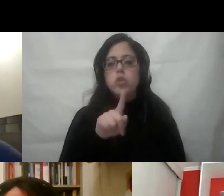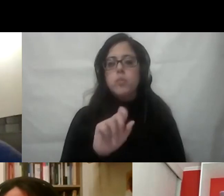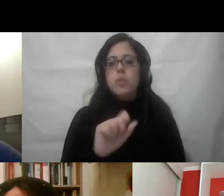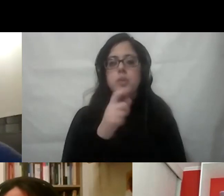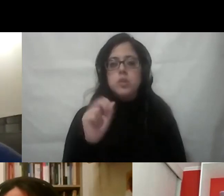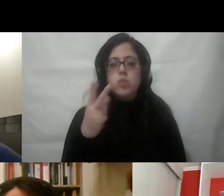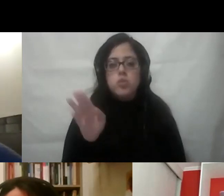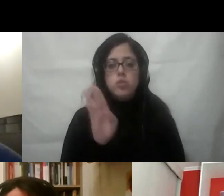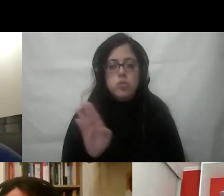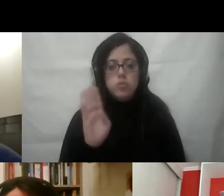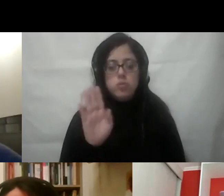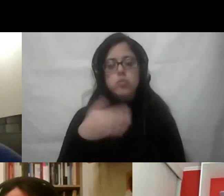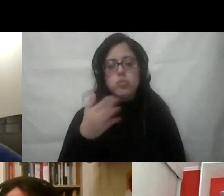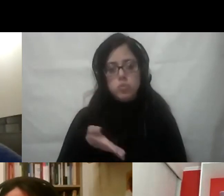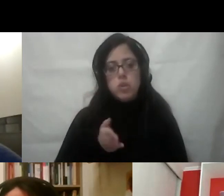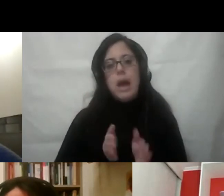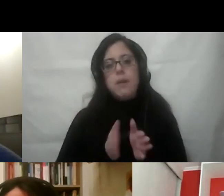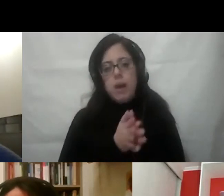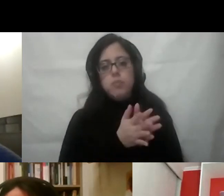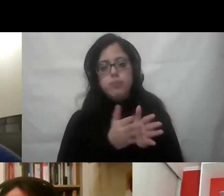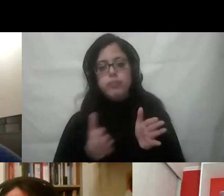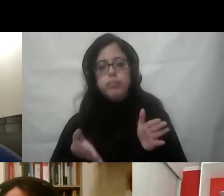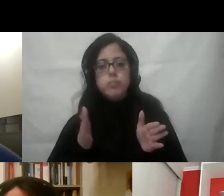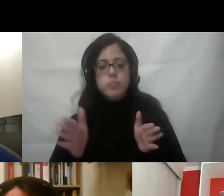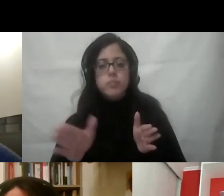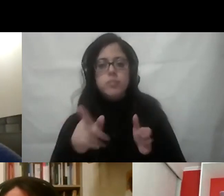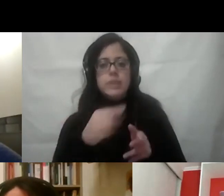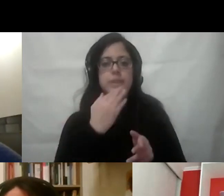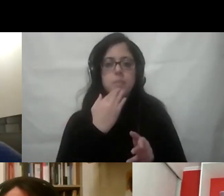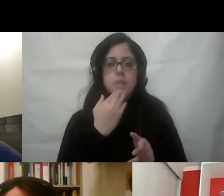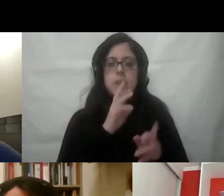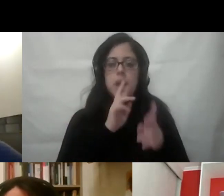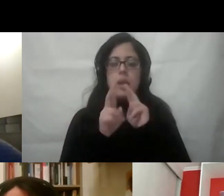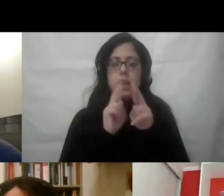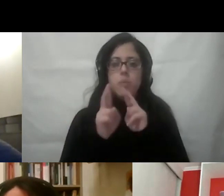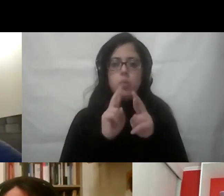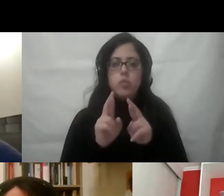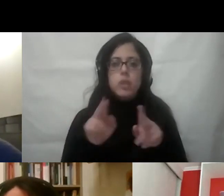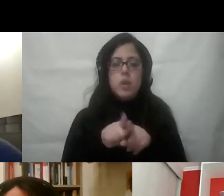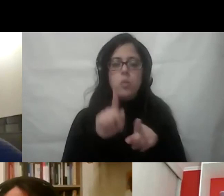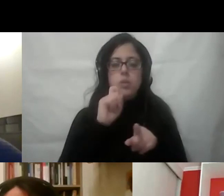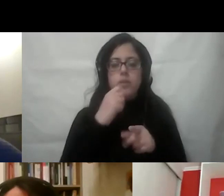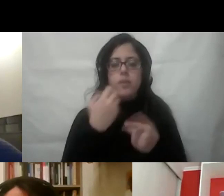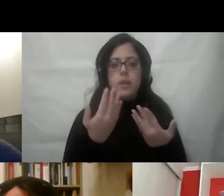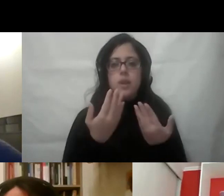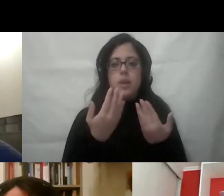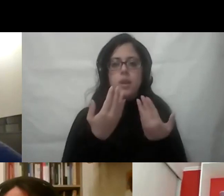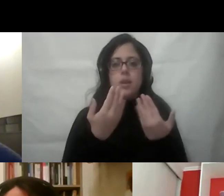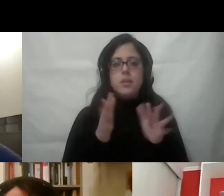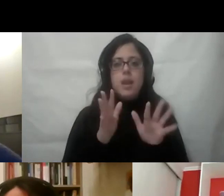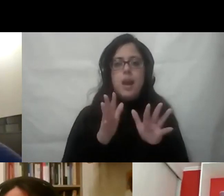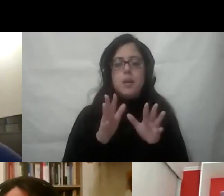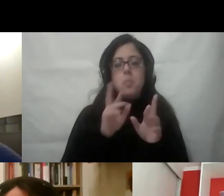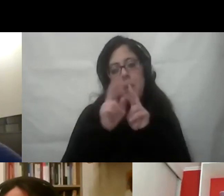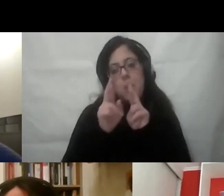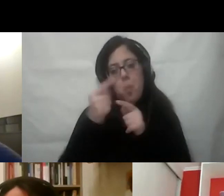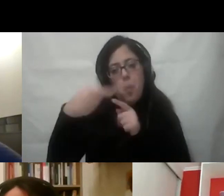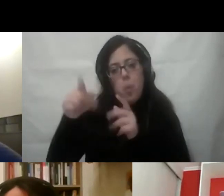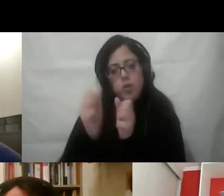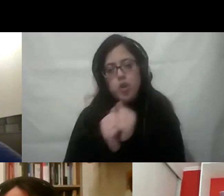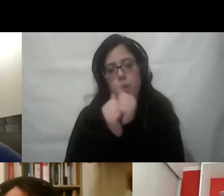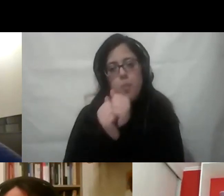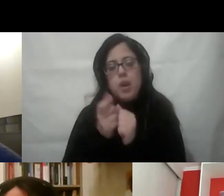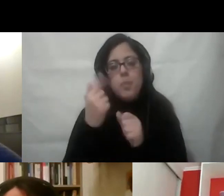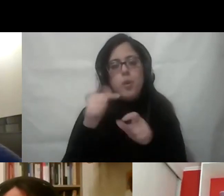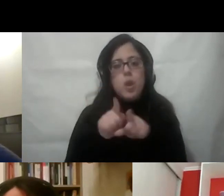de ahí seguimos. Quiero inmediatamente responder, y de ahí me callo para dar el resto de la posibilidad de responder. Quiero irme